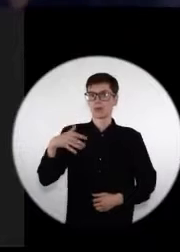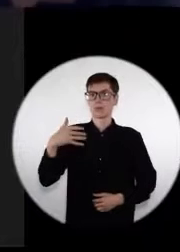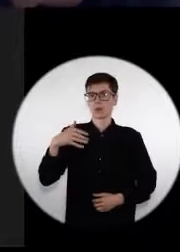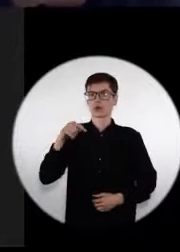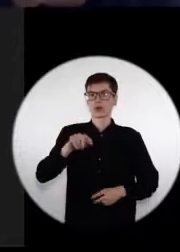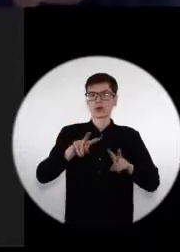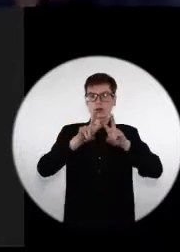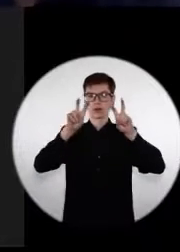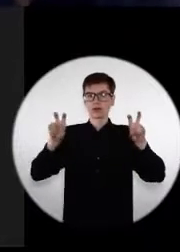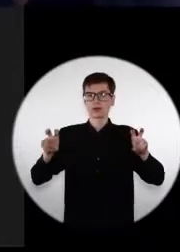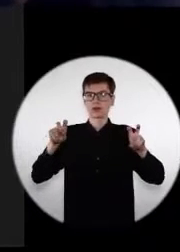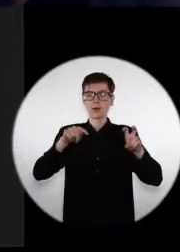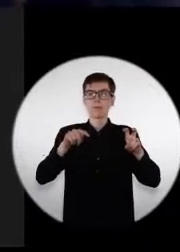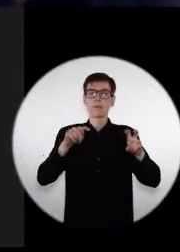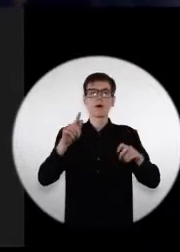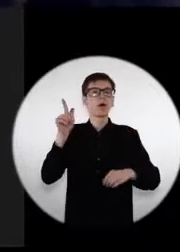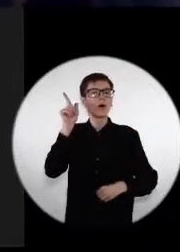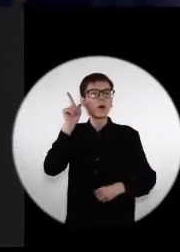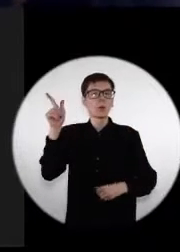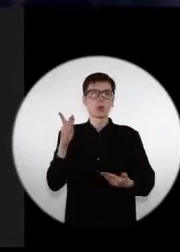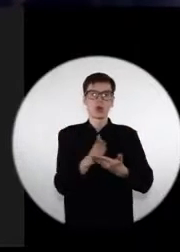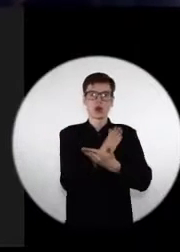en él